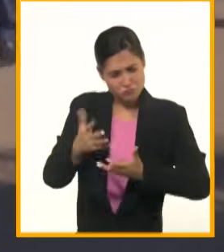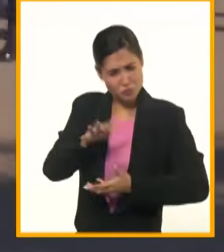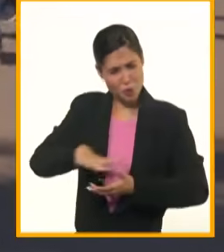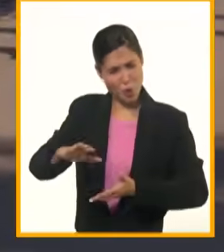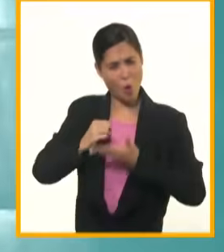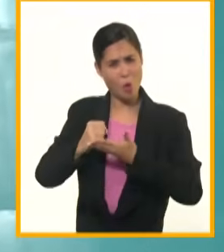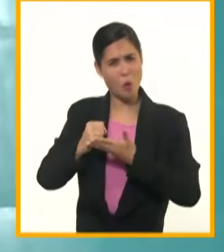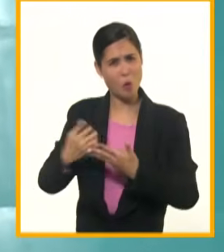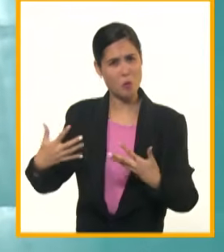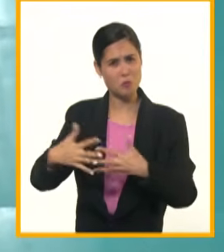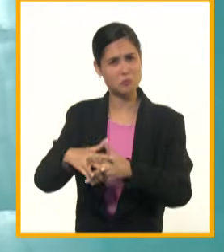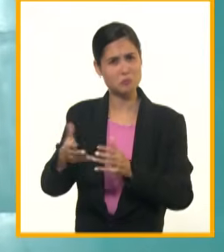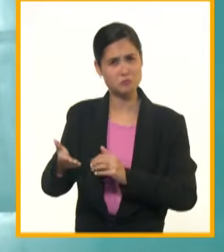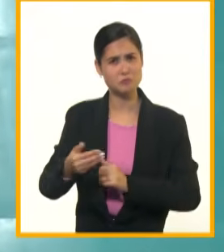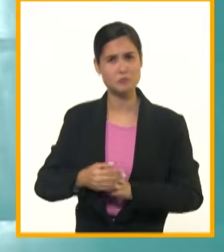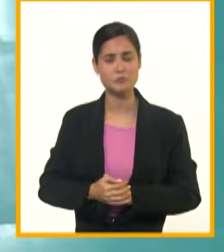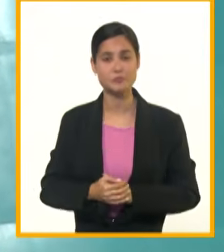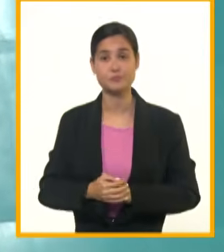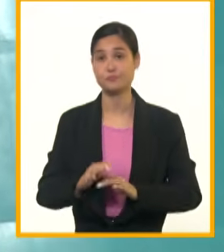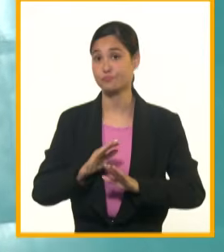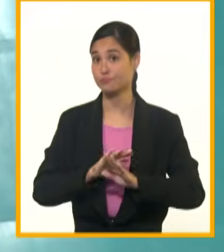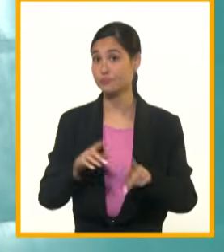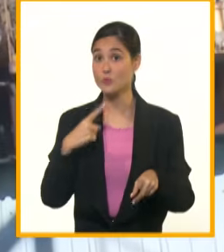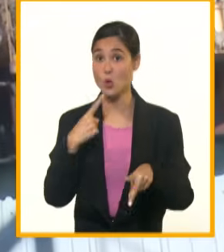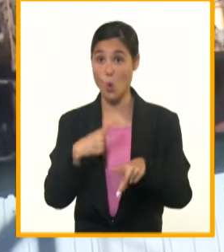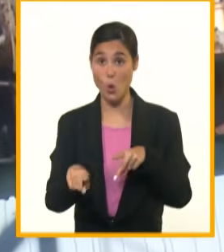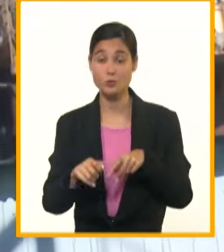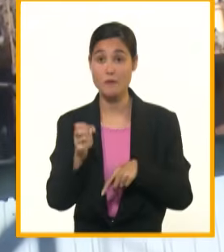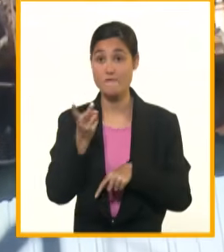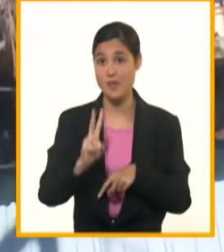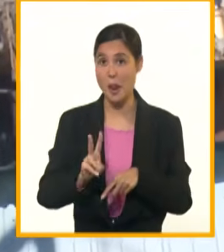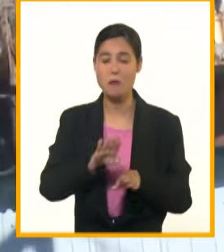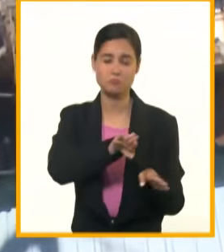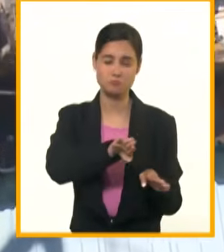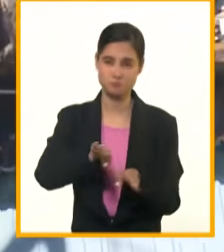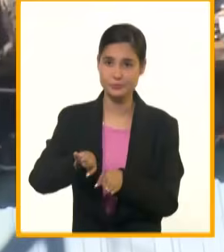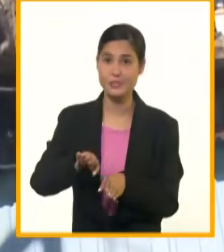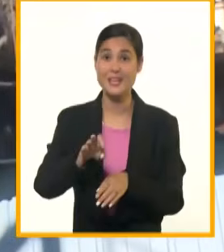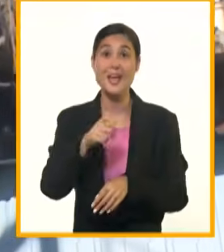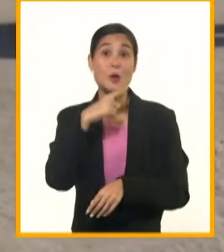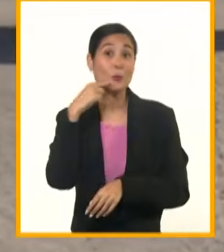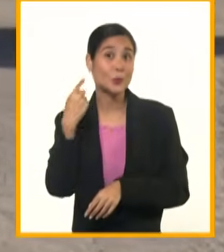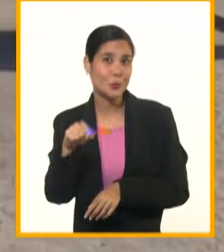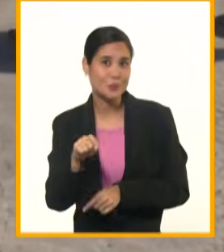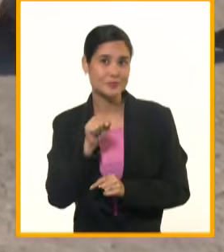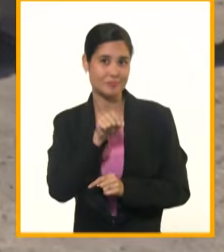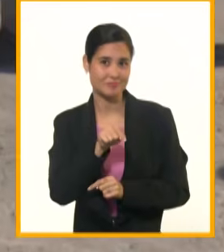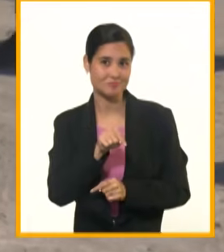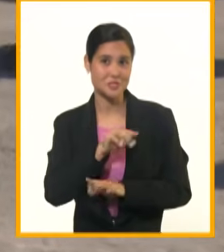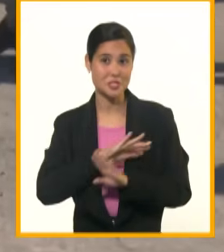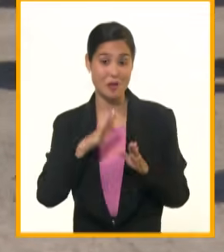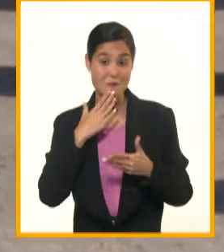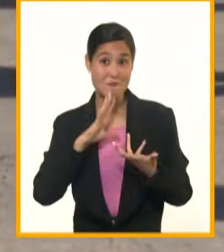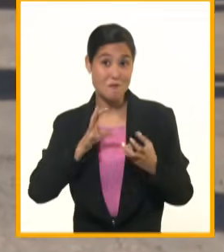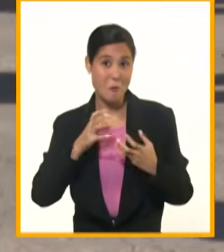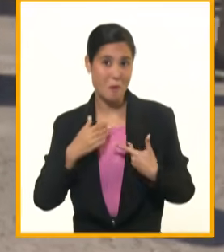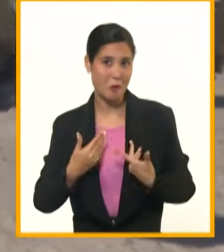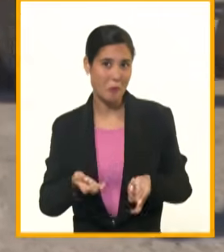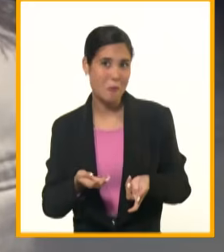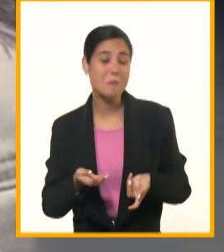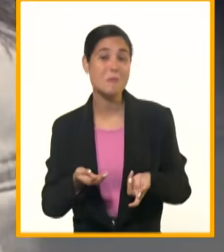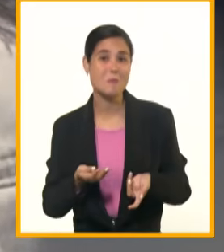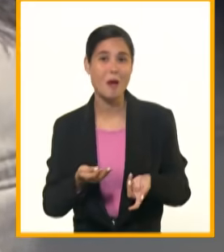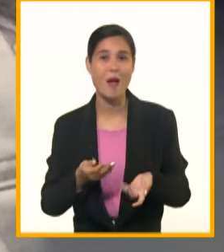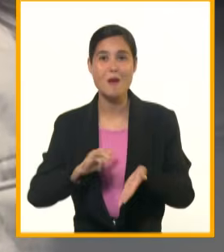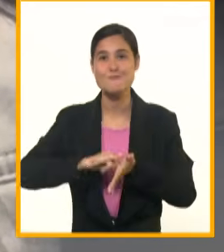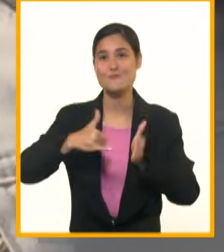Paralelamente, la colaboración con Rusia se materializó en la modernización de la termoeléctrica santacruceña a través de una inversión bilateral en curso y en el proyecto